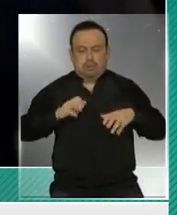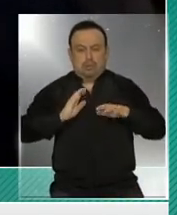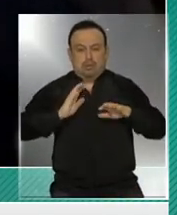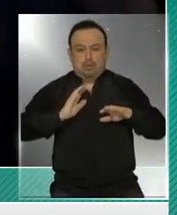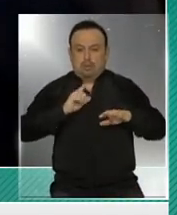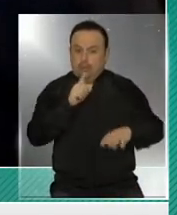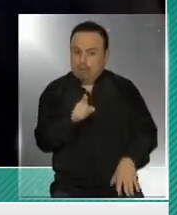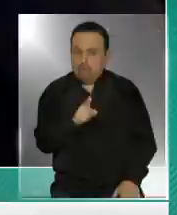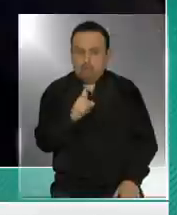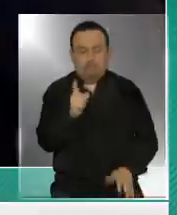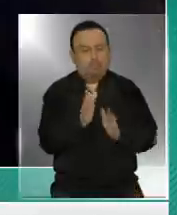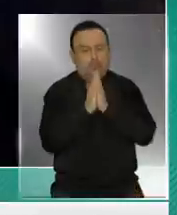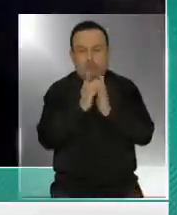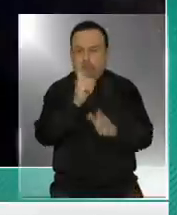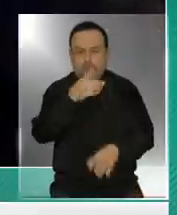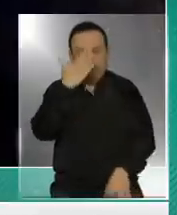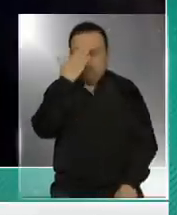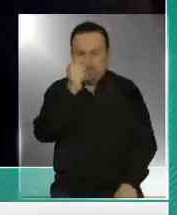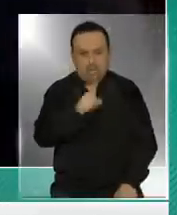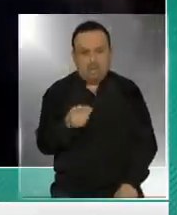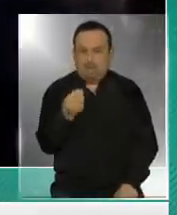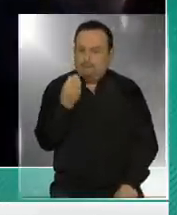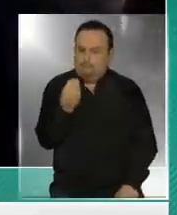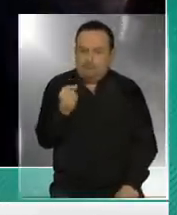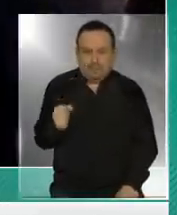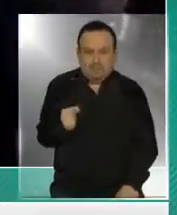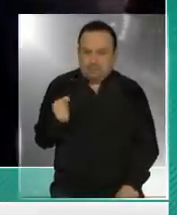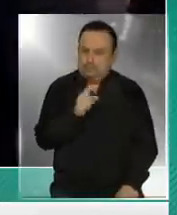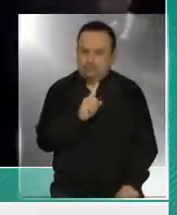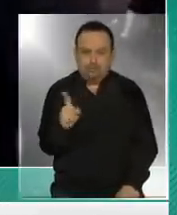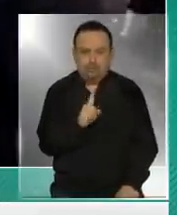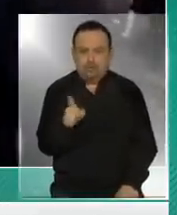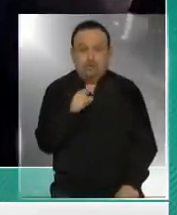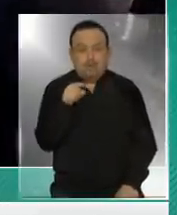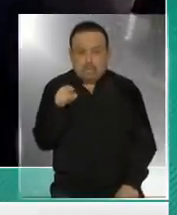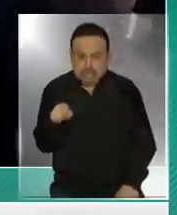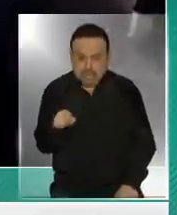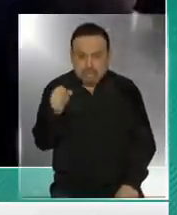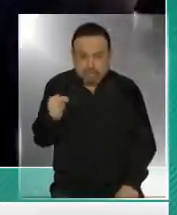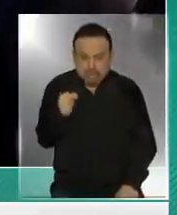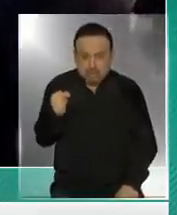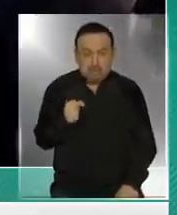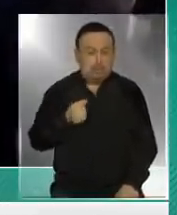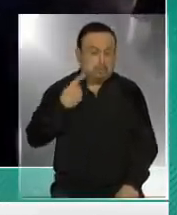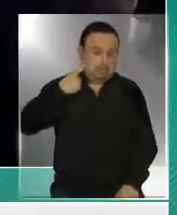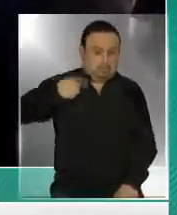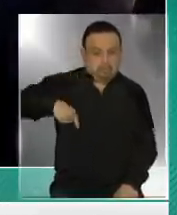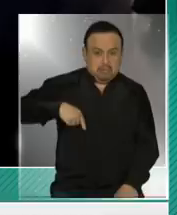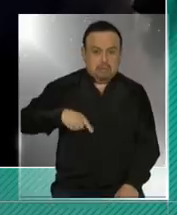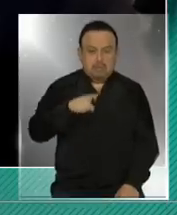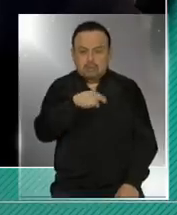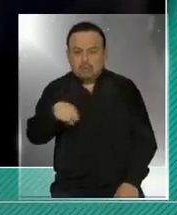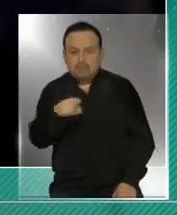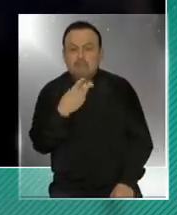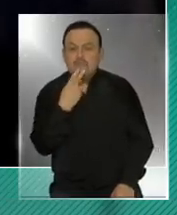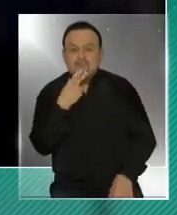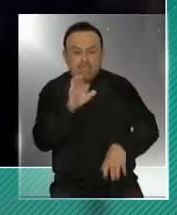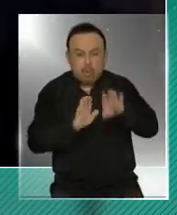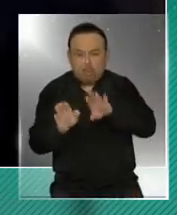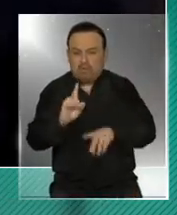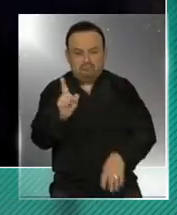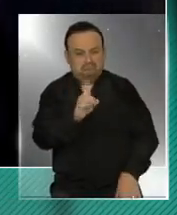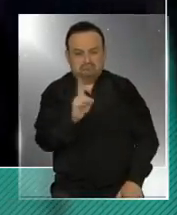no le crea no es un buen pastor él no la está cuidando él no está protegiendo su vida al